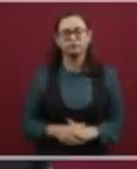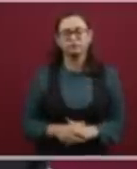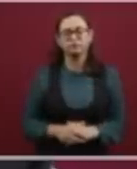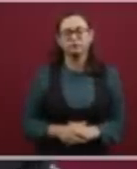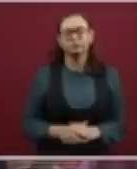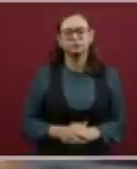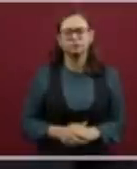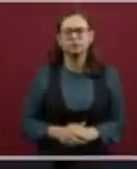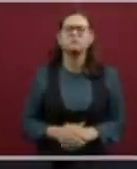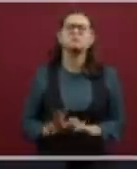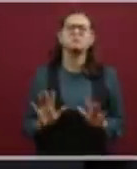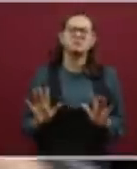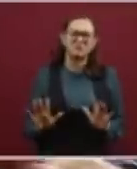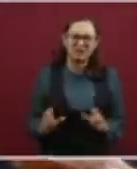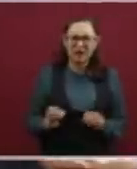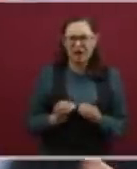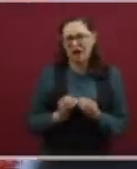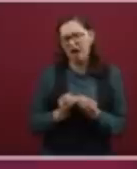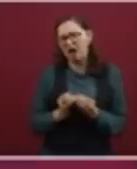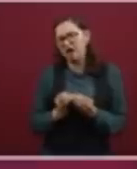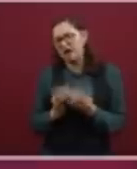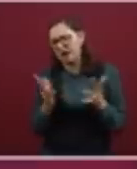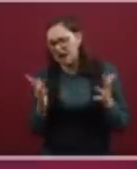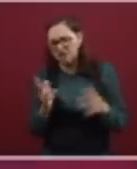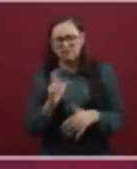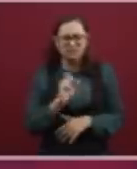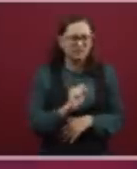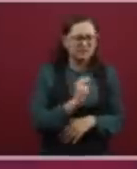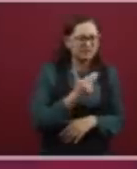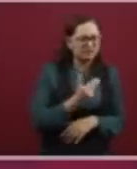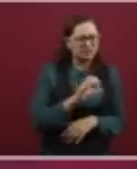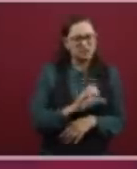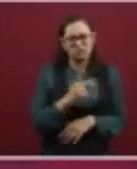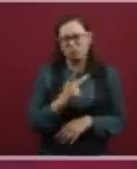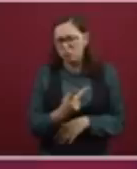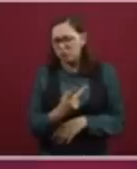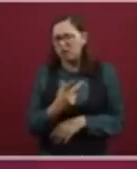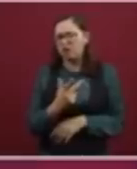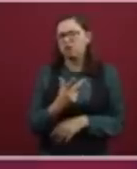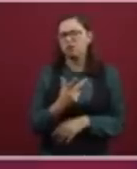haber diferencias entre Hacienda y